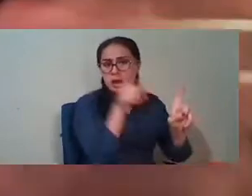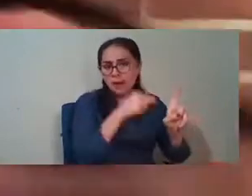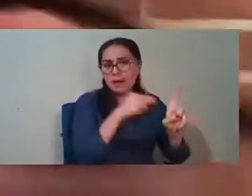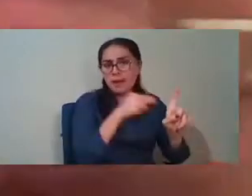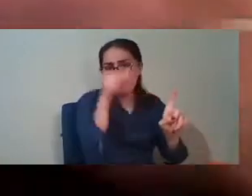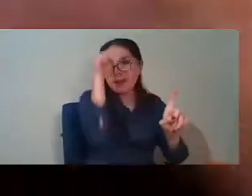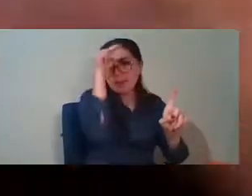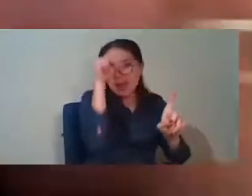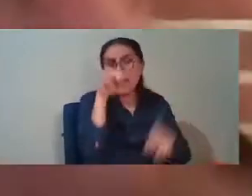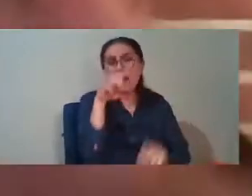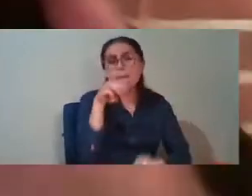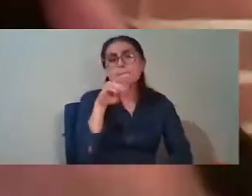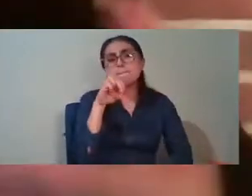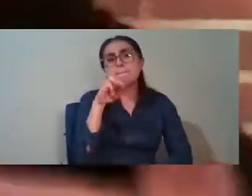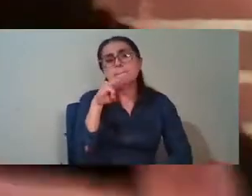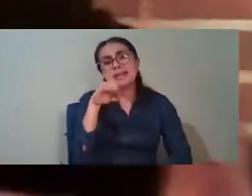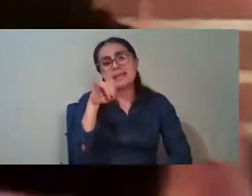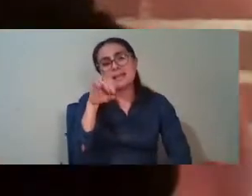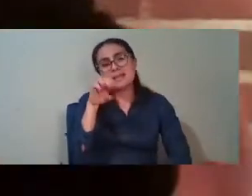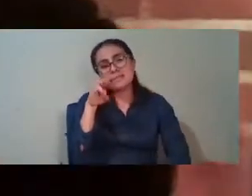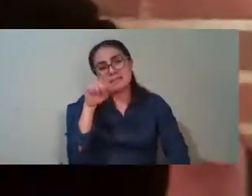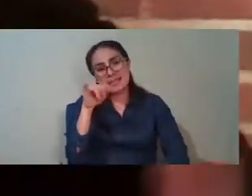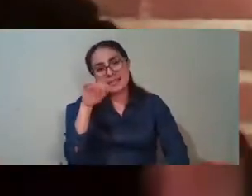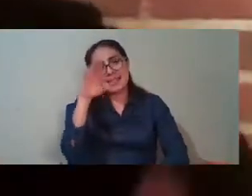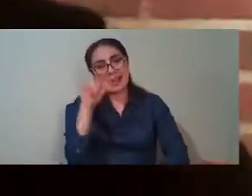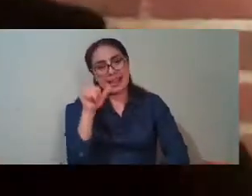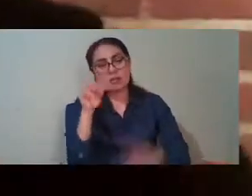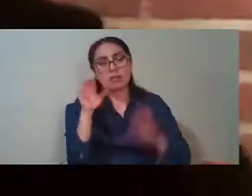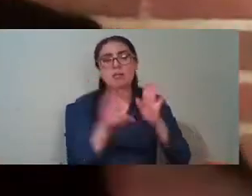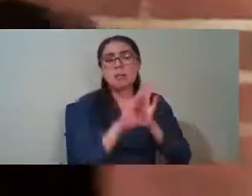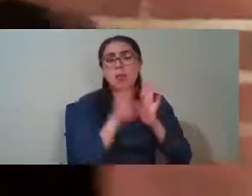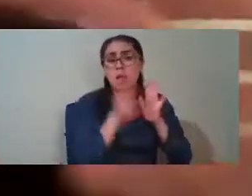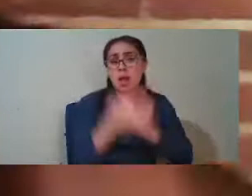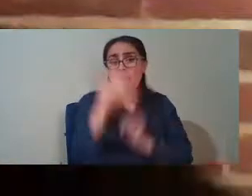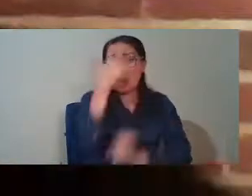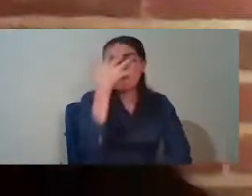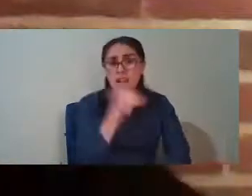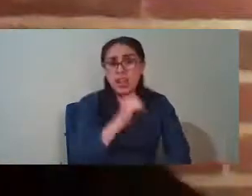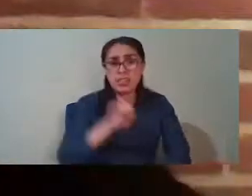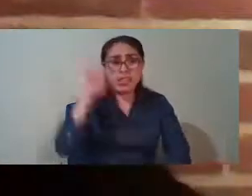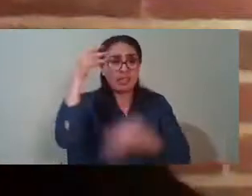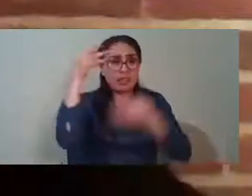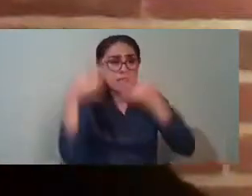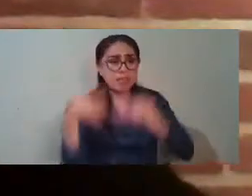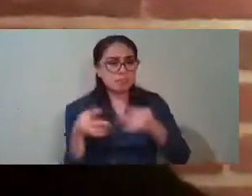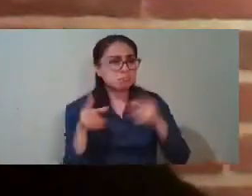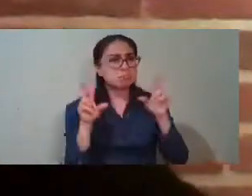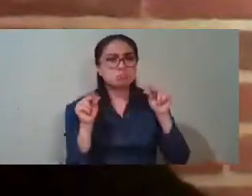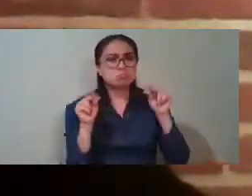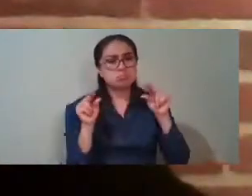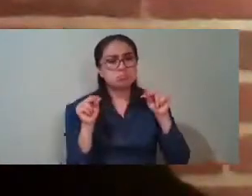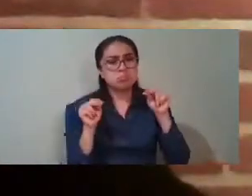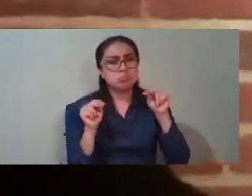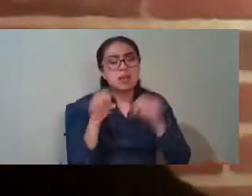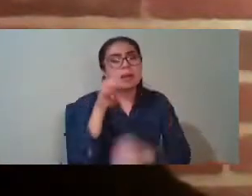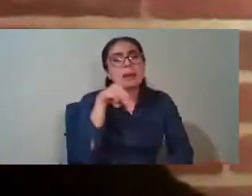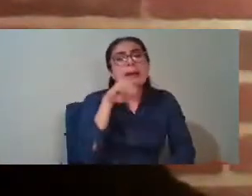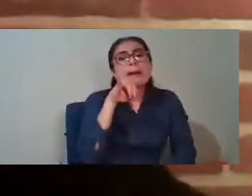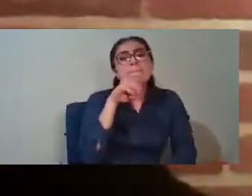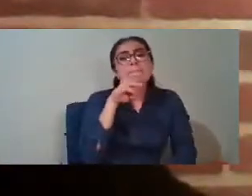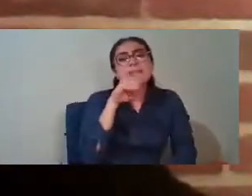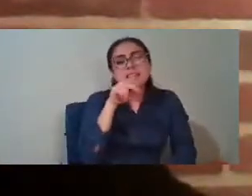actor, una vez más, tampoco lo mimético es una habilidad, no solamente lo poético no lo es. Lo mimético no es